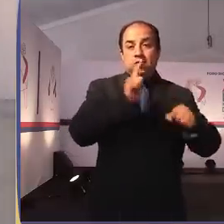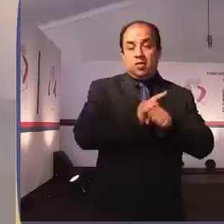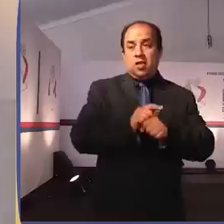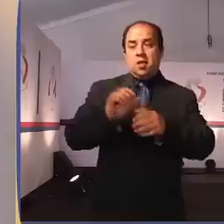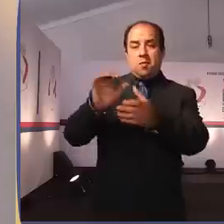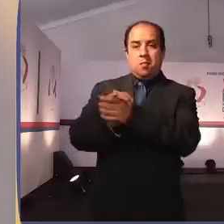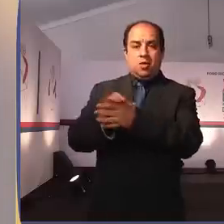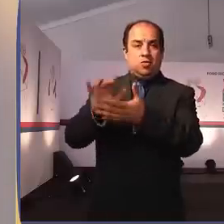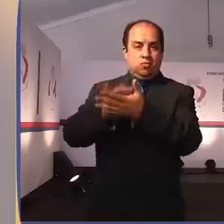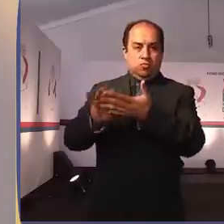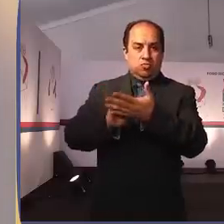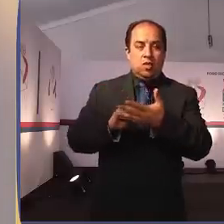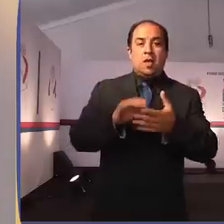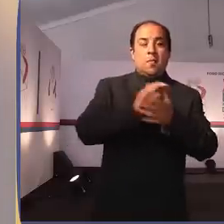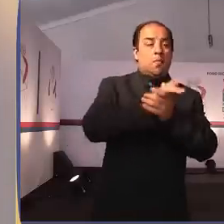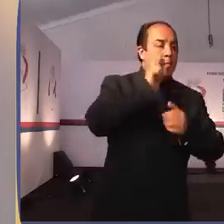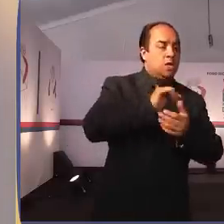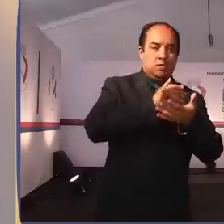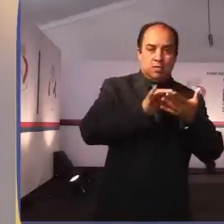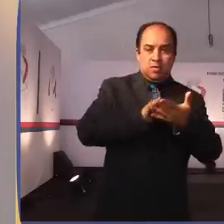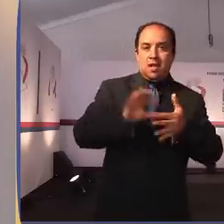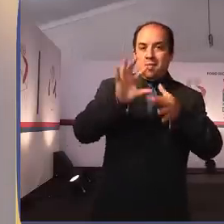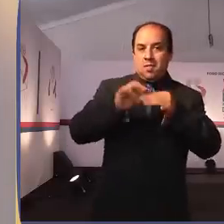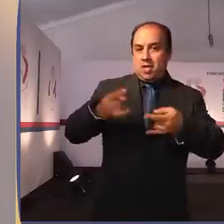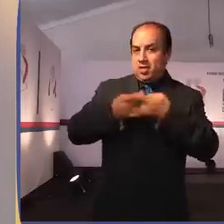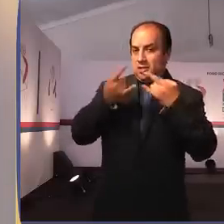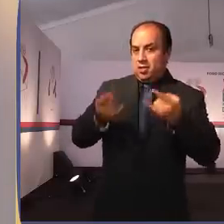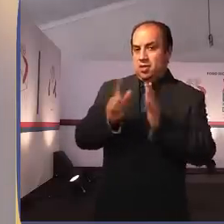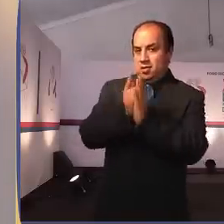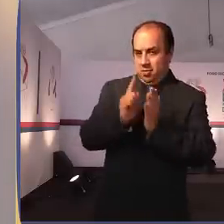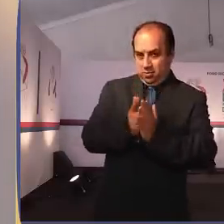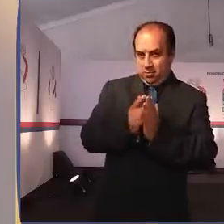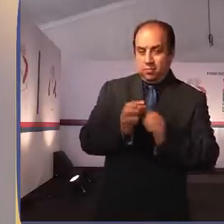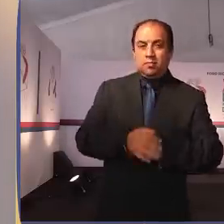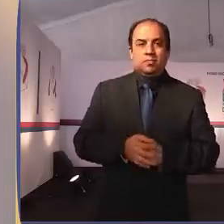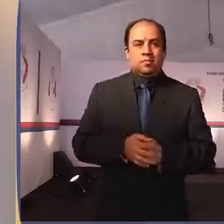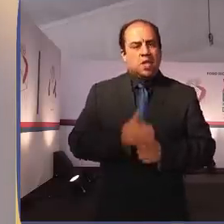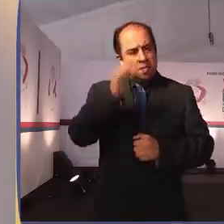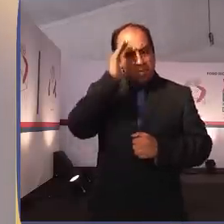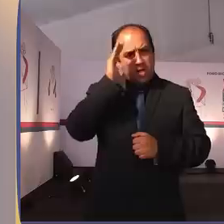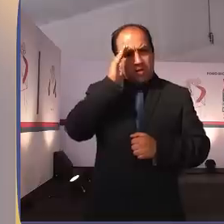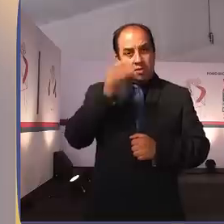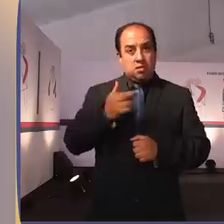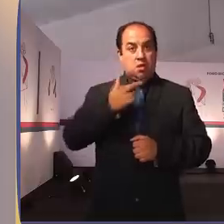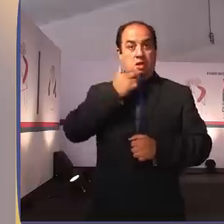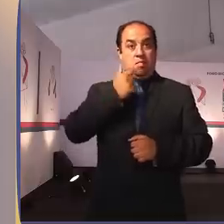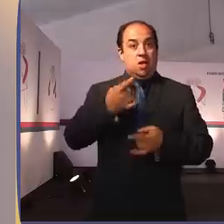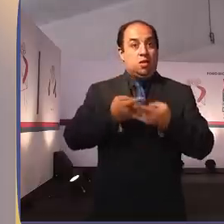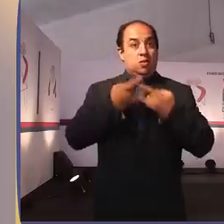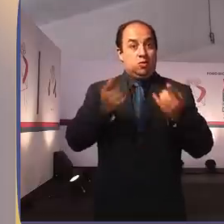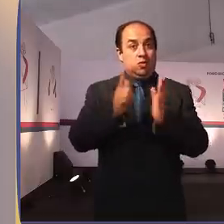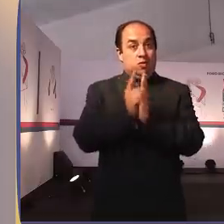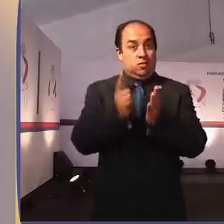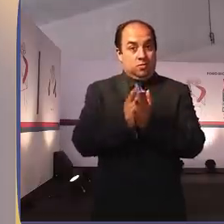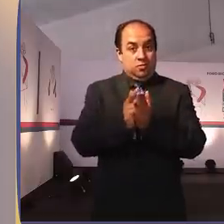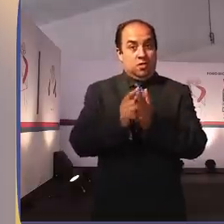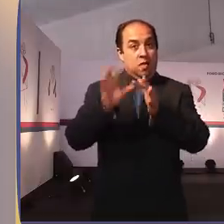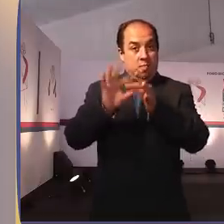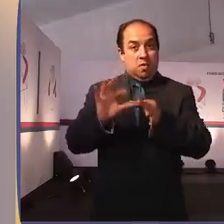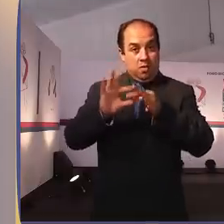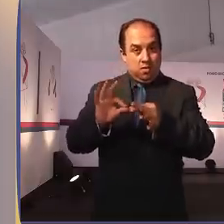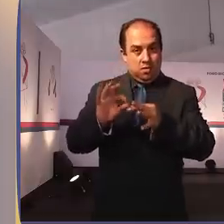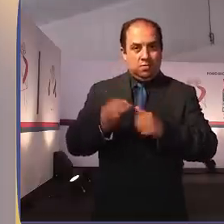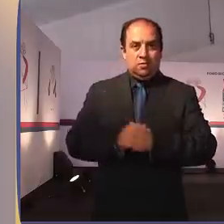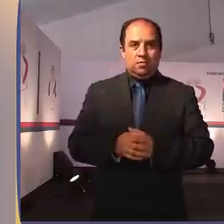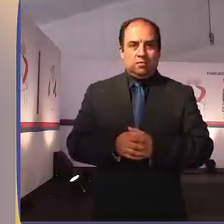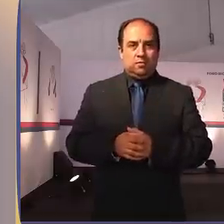que no lee, esposa que sí lee, que es la que le cuenta los libros. Y uno se pregunta, ¿se los mejorará cuando se los cuenta?